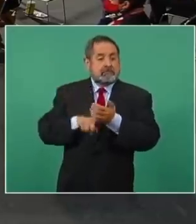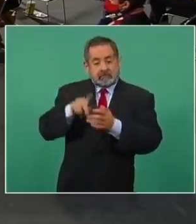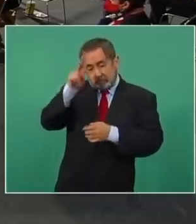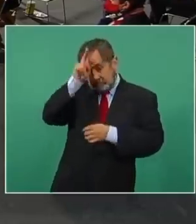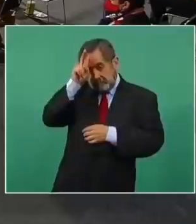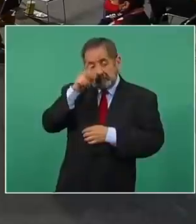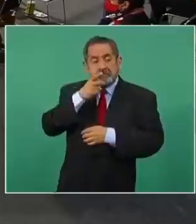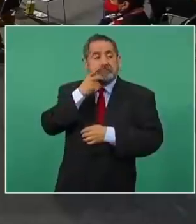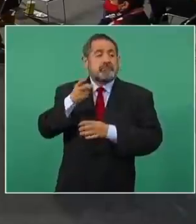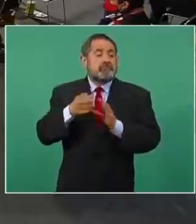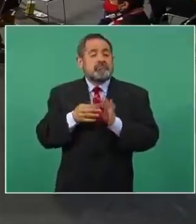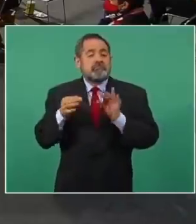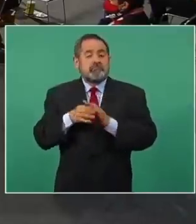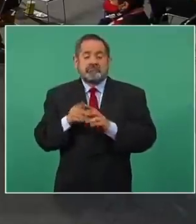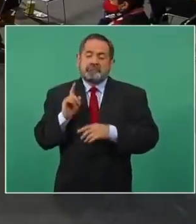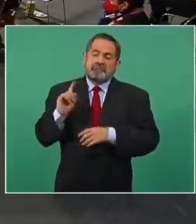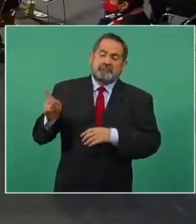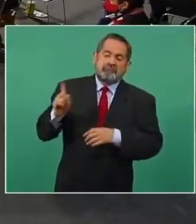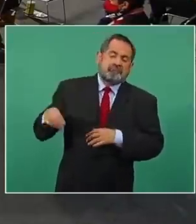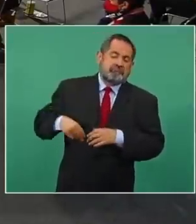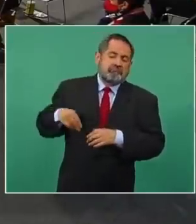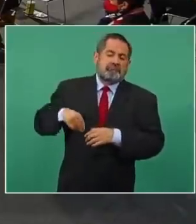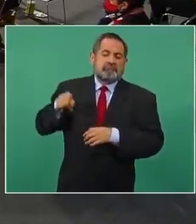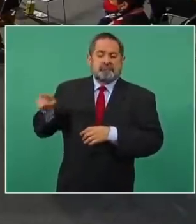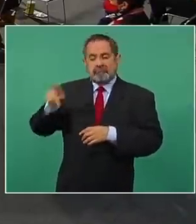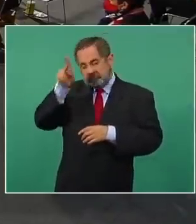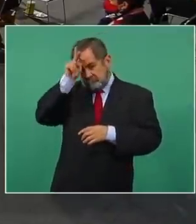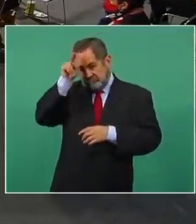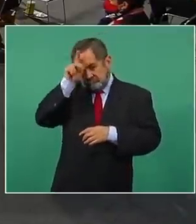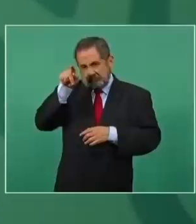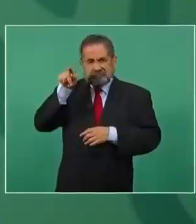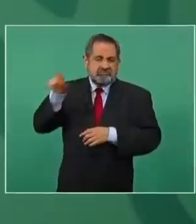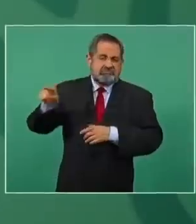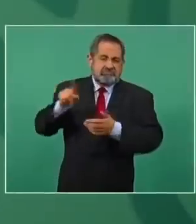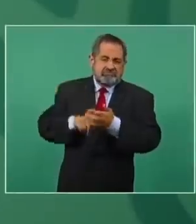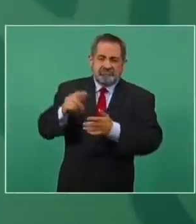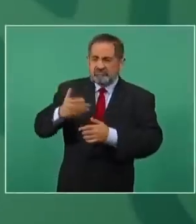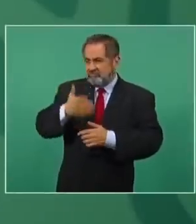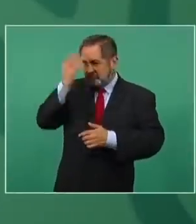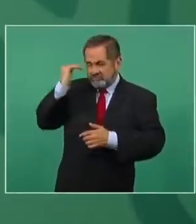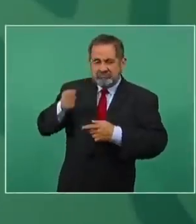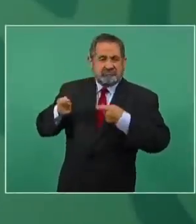es sólo del Perú y que es por incapacidad.